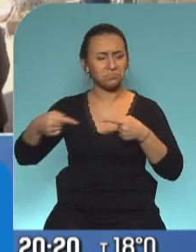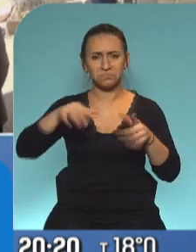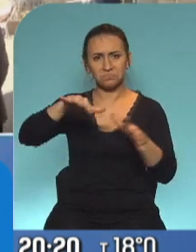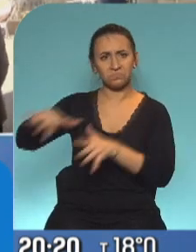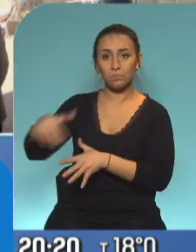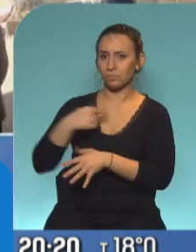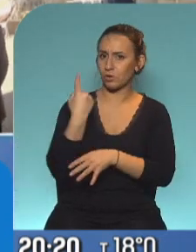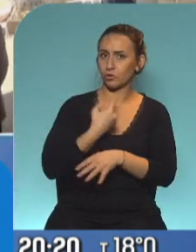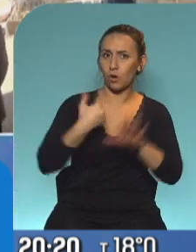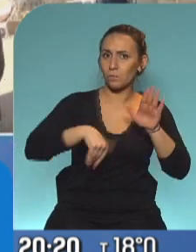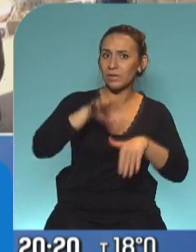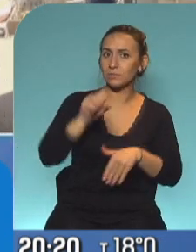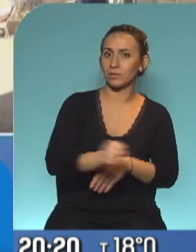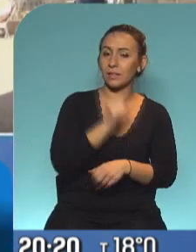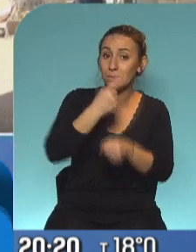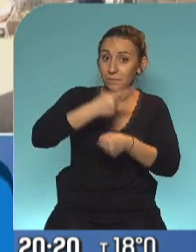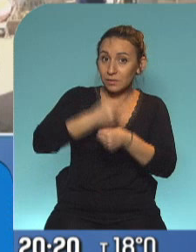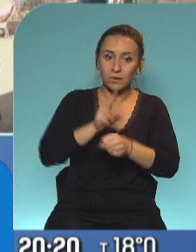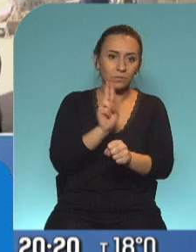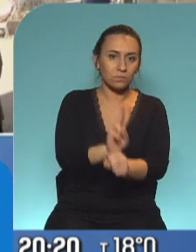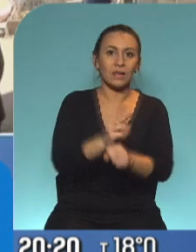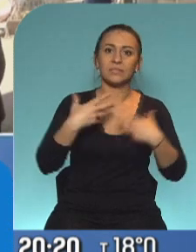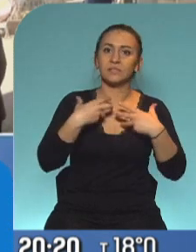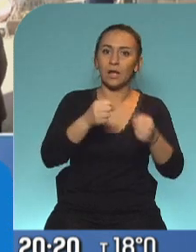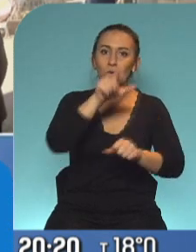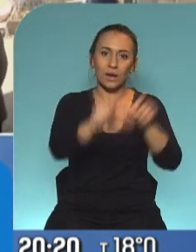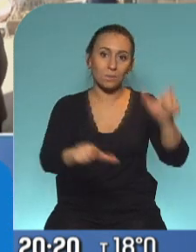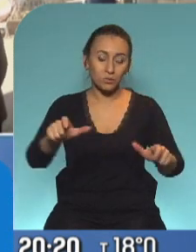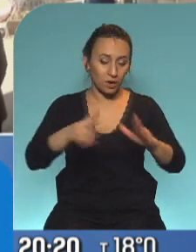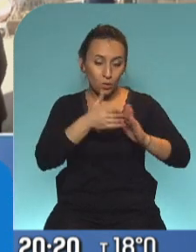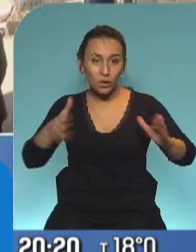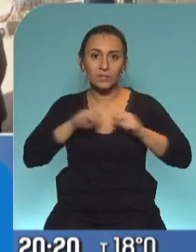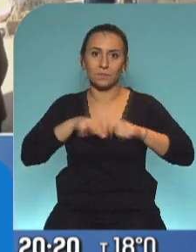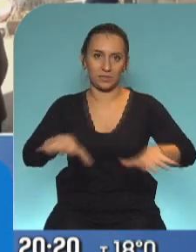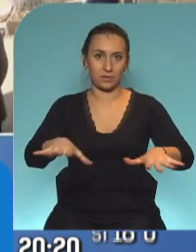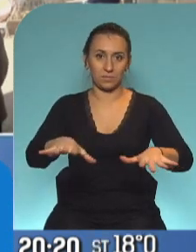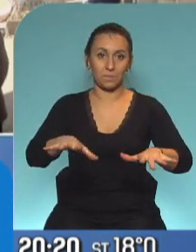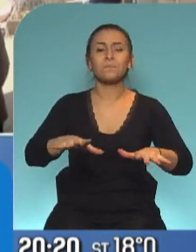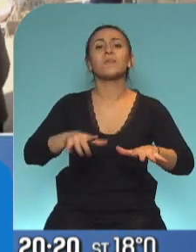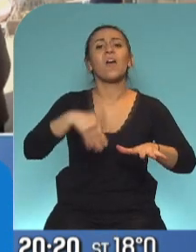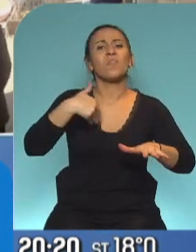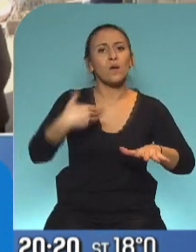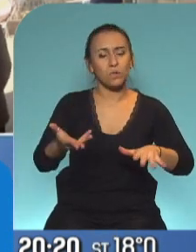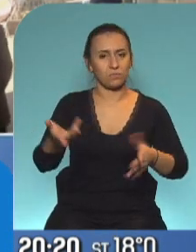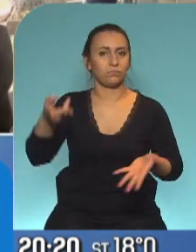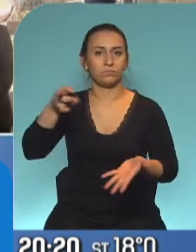importa es primero cuidar la salud de la gente en la pandemia y después volver a desarrollar el país para